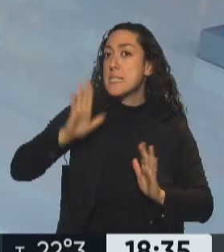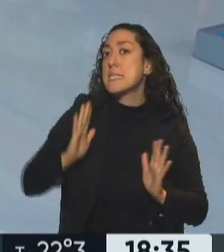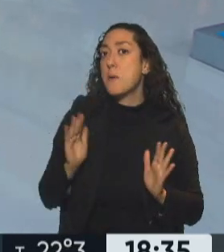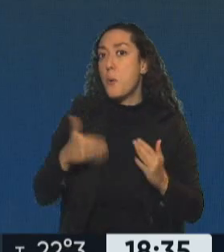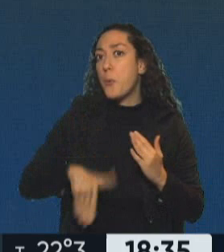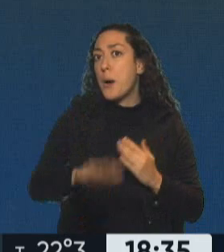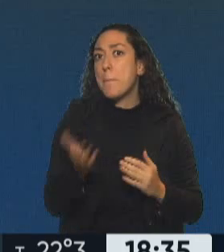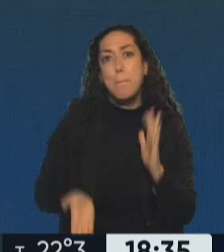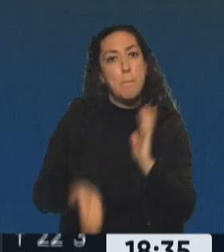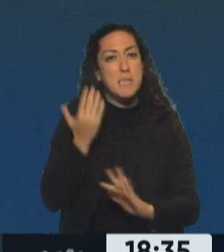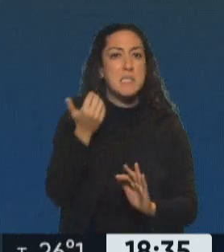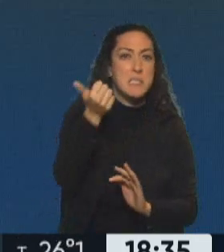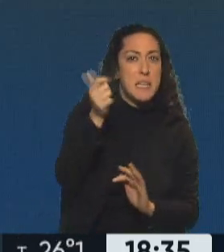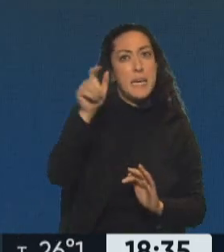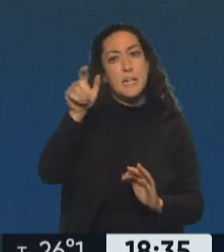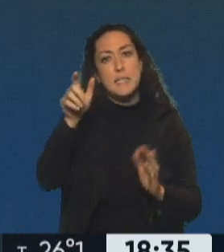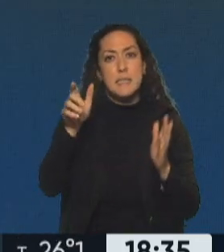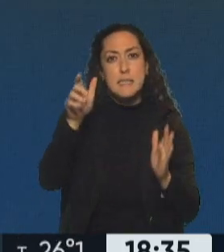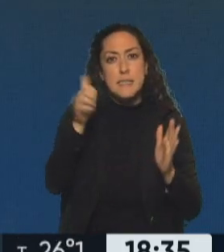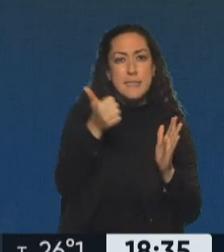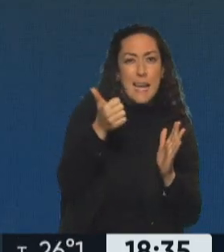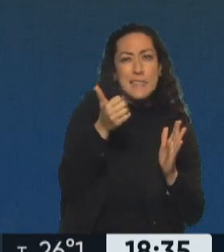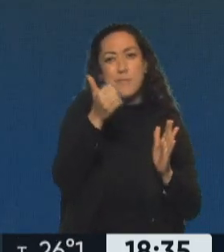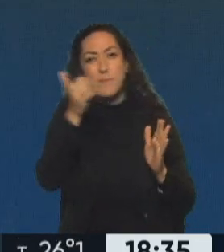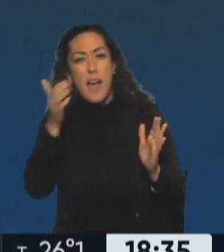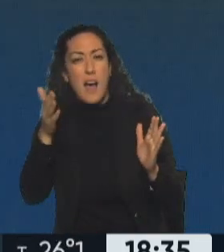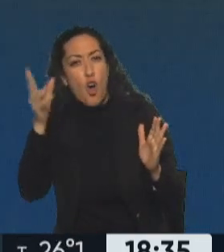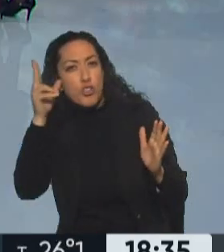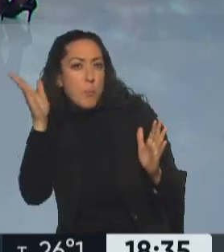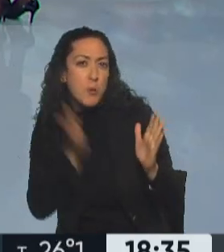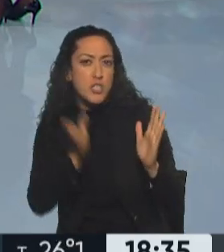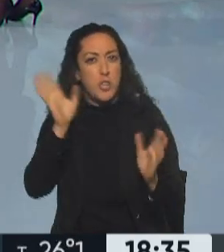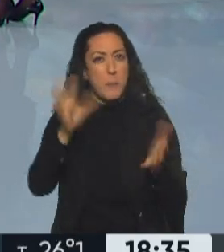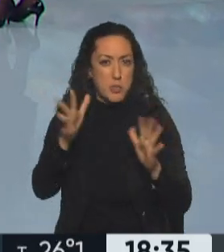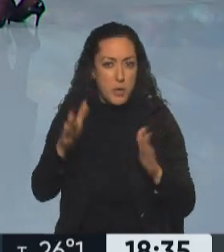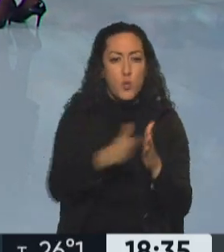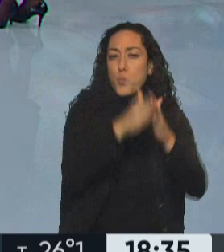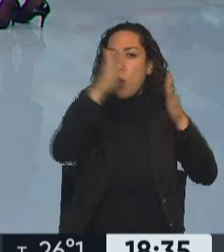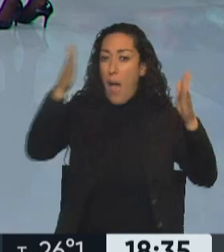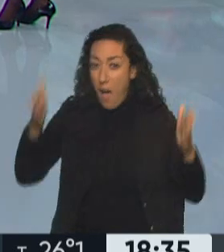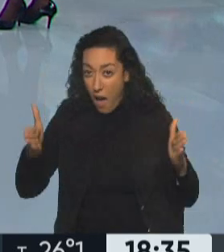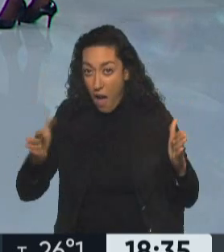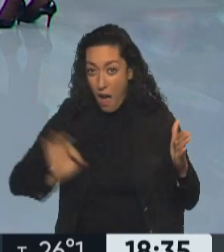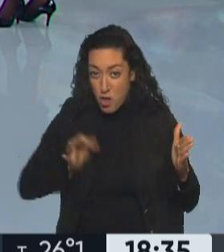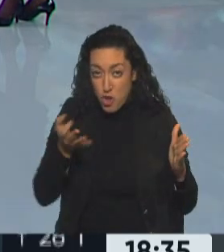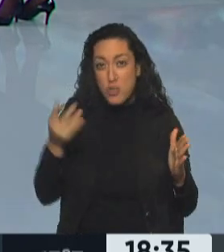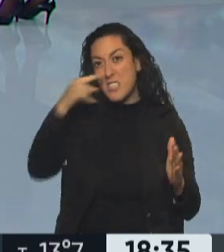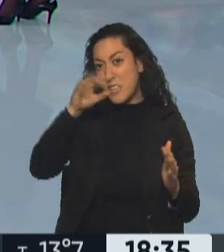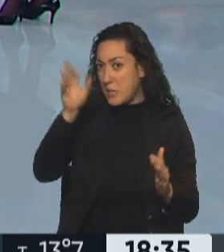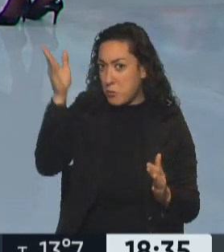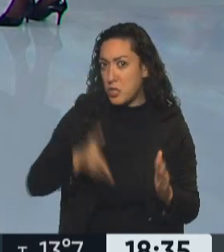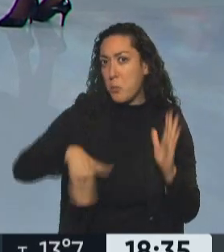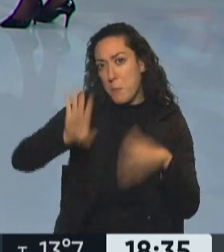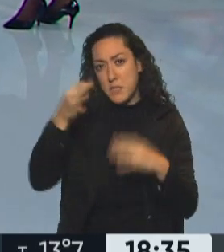Si ya se habla de entre un 6 y un 8% y una inflación interanual superando el 70%. Así que pareciese ser